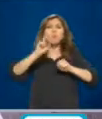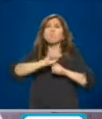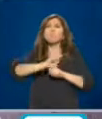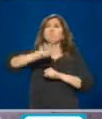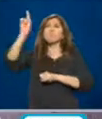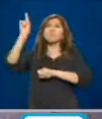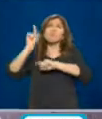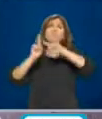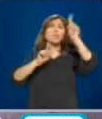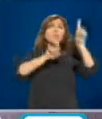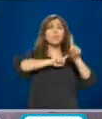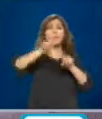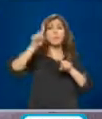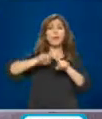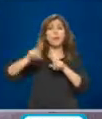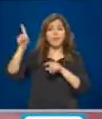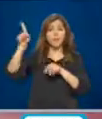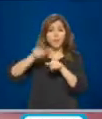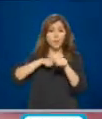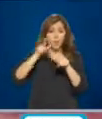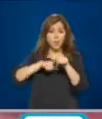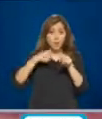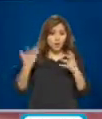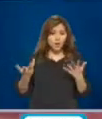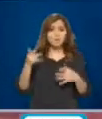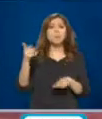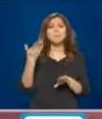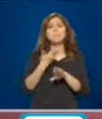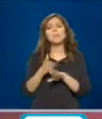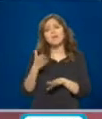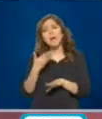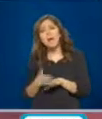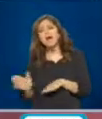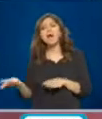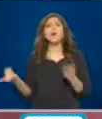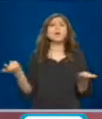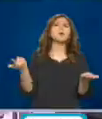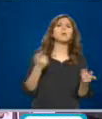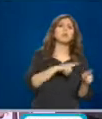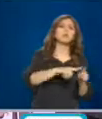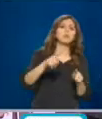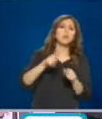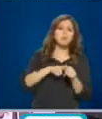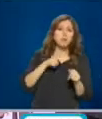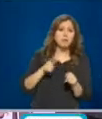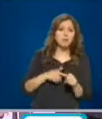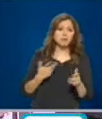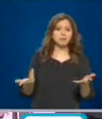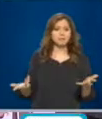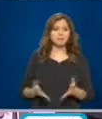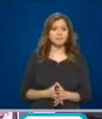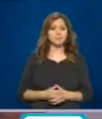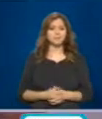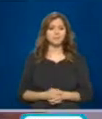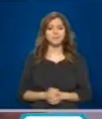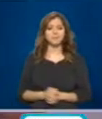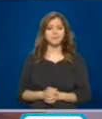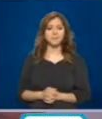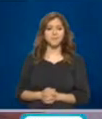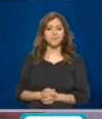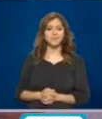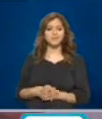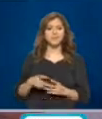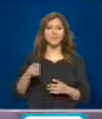artificiales. Fuegos artificiales. ¿Tú lo ves blanco? Yo lo veo Wow. blanco. De colores. Blanco, de colores. tan iluminada. rojo. Yo en La cosa iluminación.